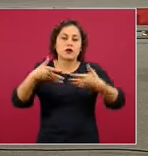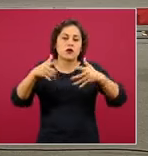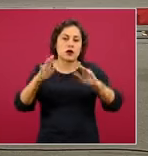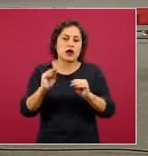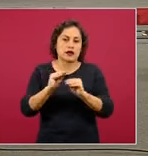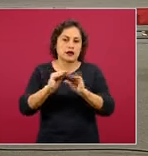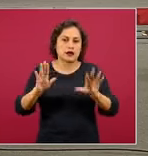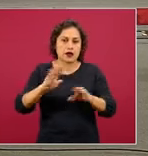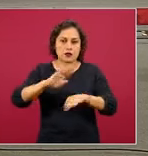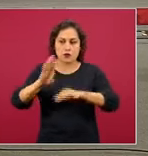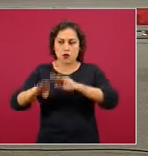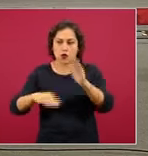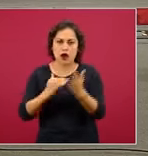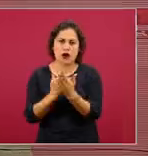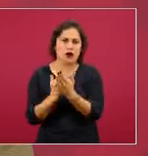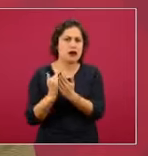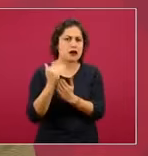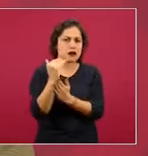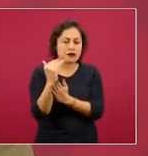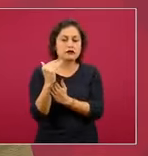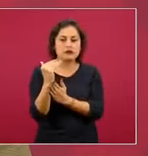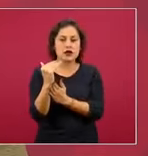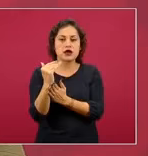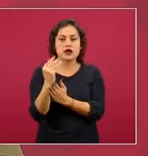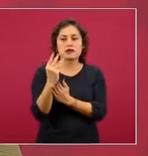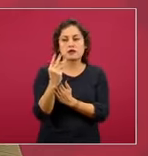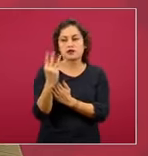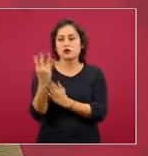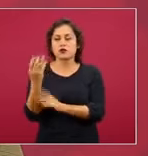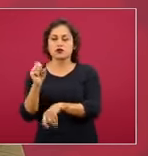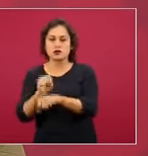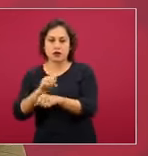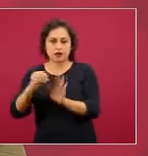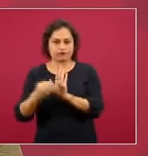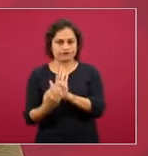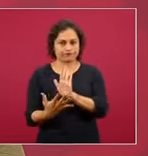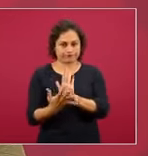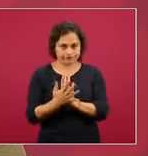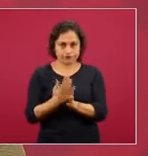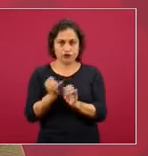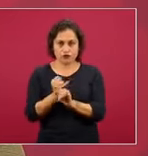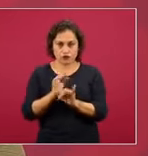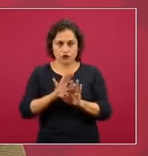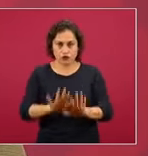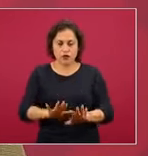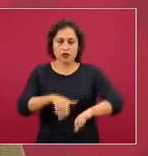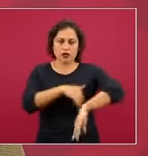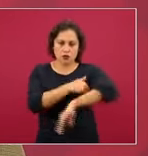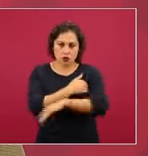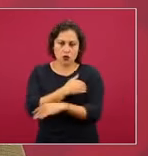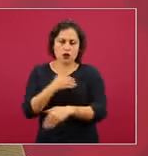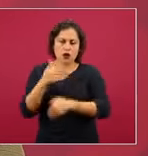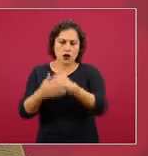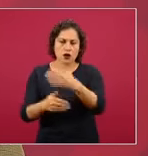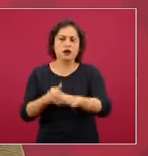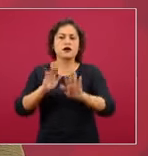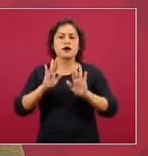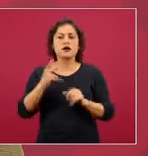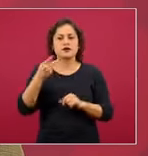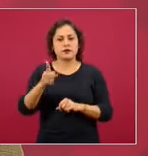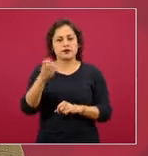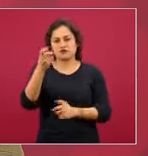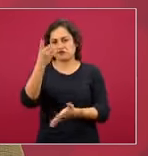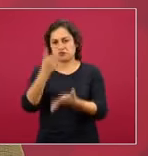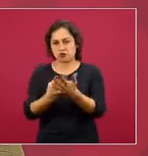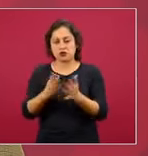vez 3, 4 semanas de exceso y se cuantifican, ¿no? Pero en general esos son los últimos momentos. Digo, el análisis de